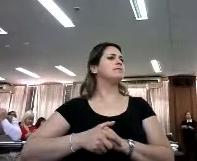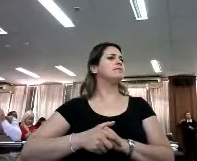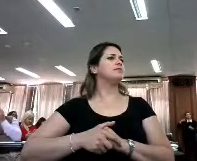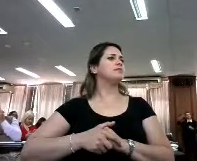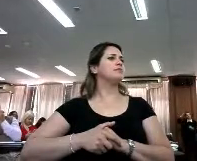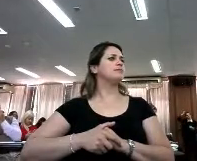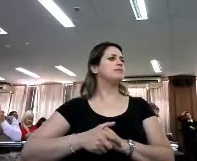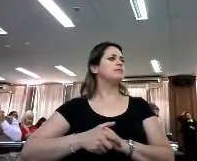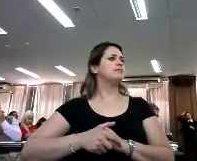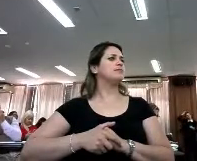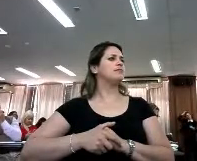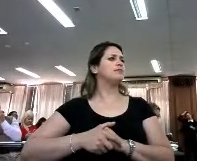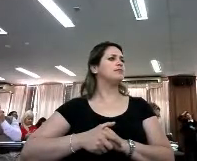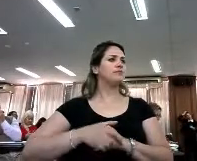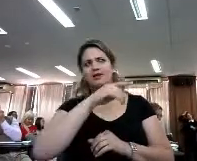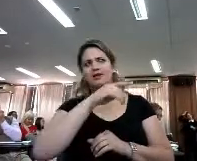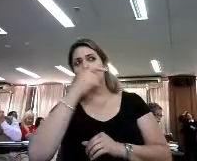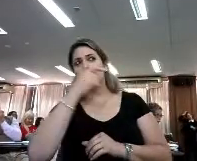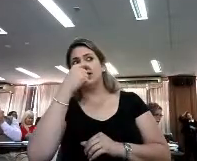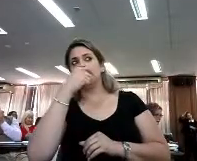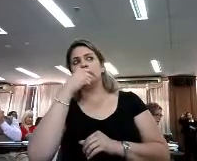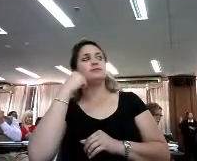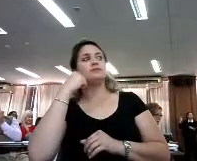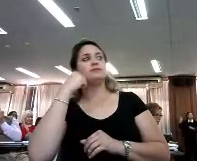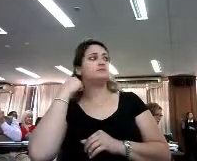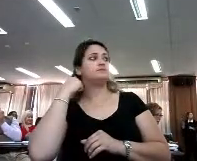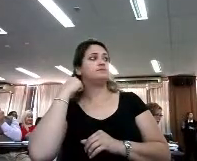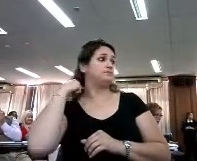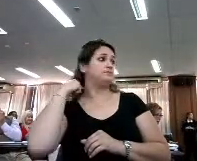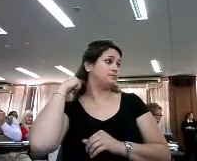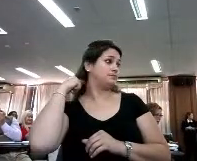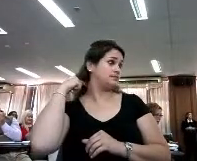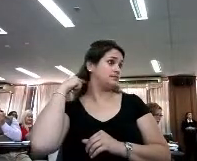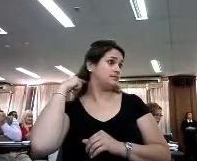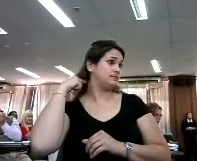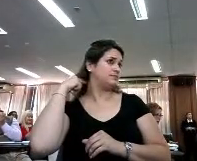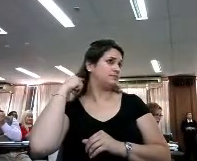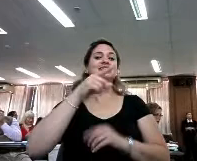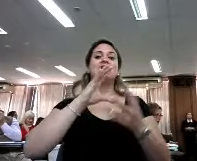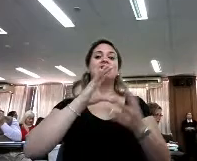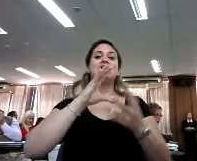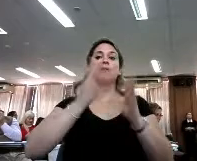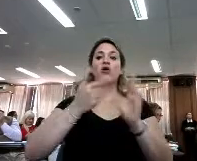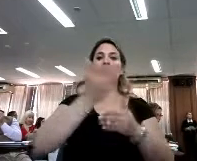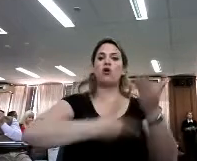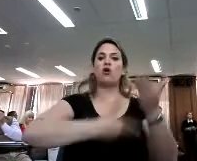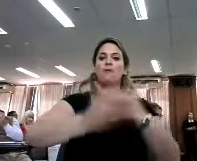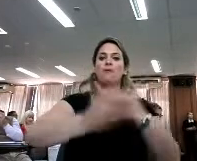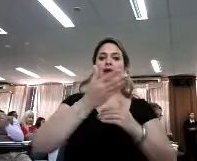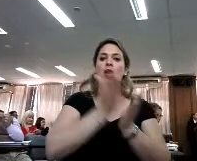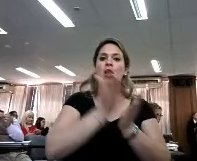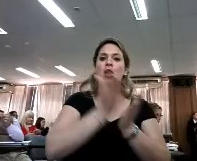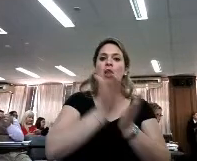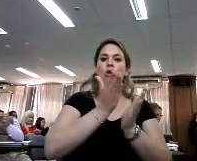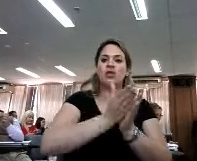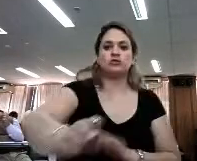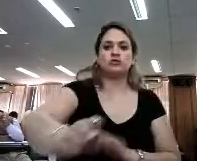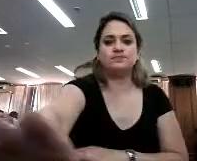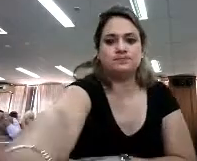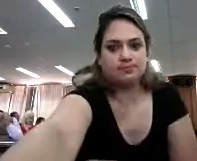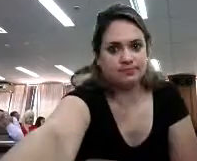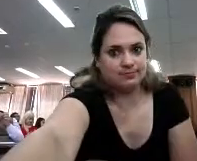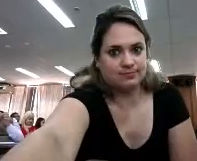El libro tiene un modelo anómalo, que es que tú compartes con el autor un derecho